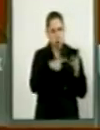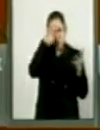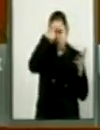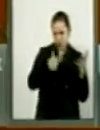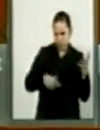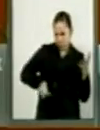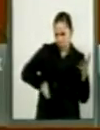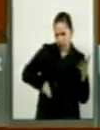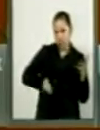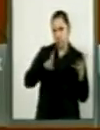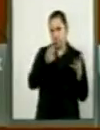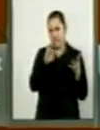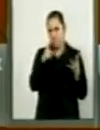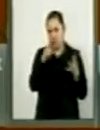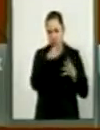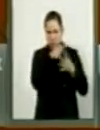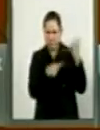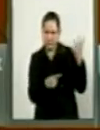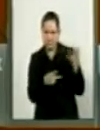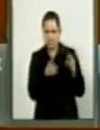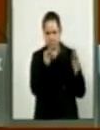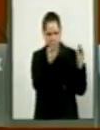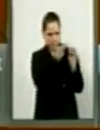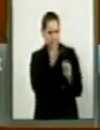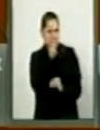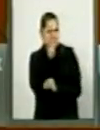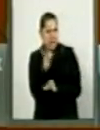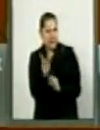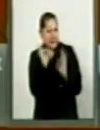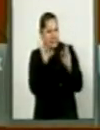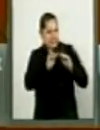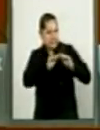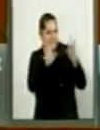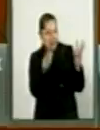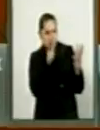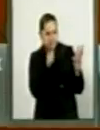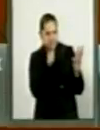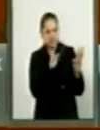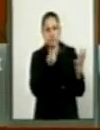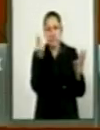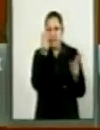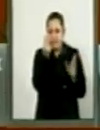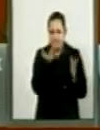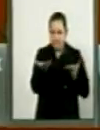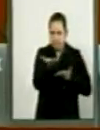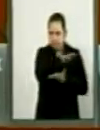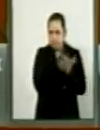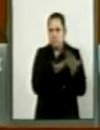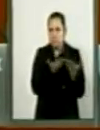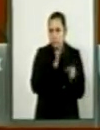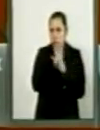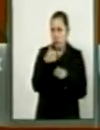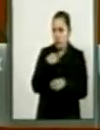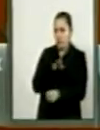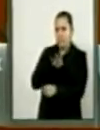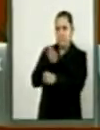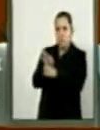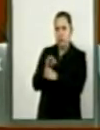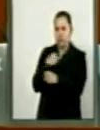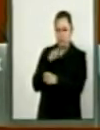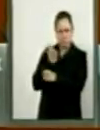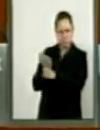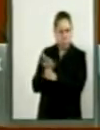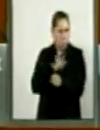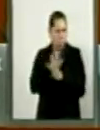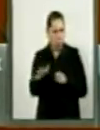confusiones conceptuales, se desnaturalizó la esencia convencional y se obstaculizó la protección que pudieran ofrecerse en los